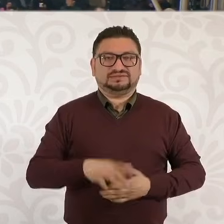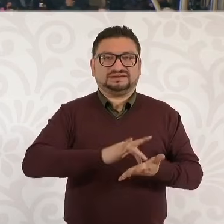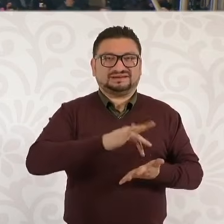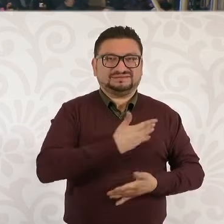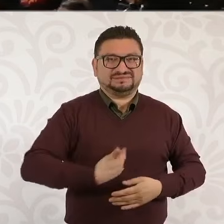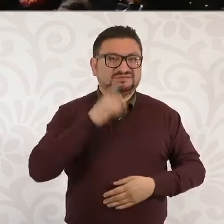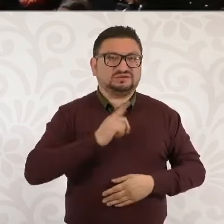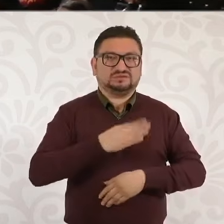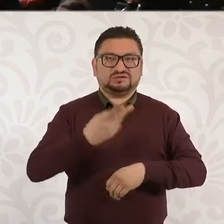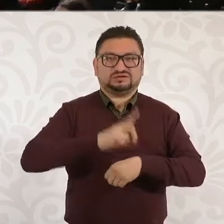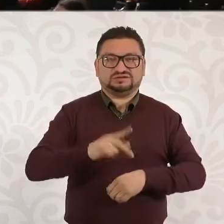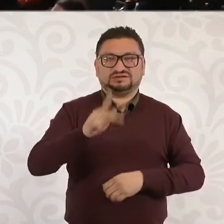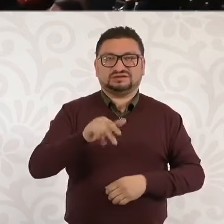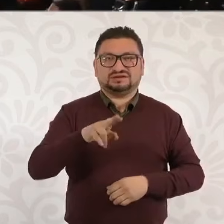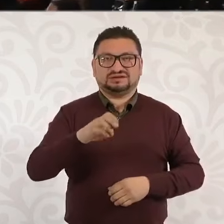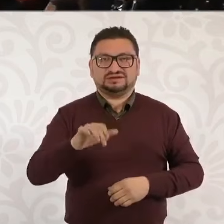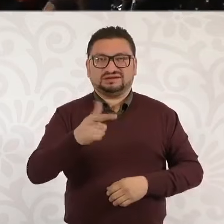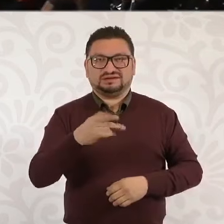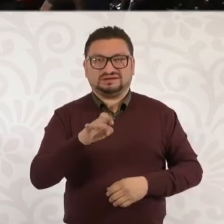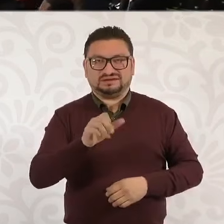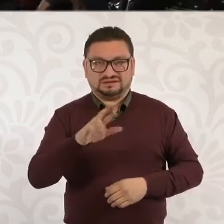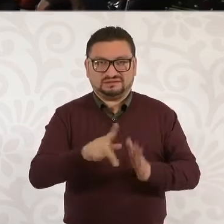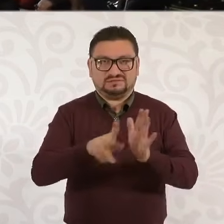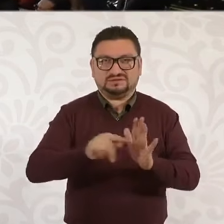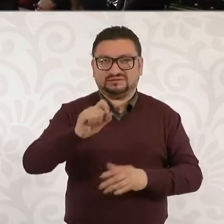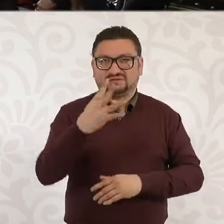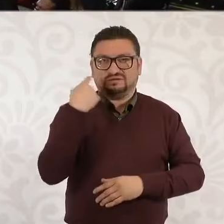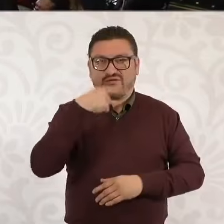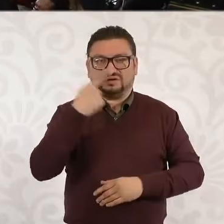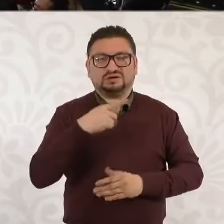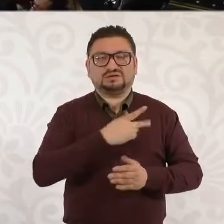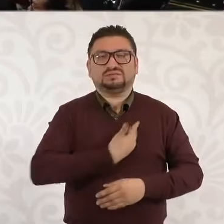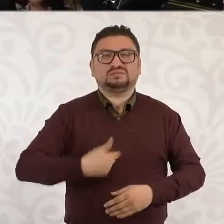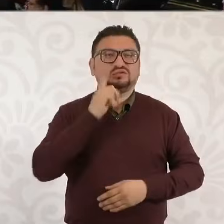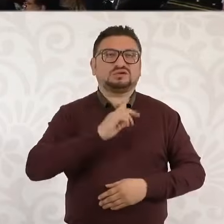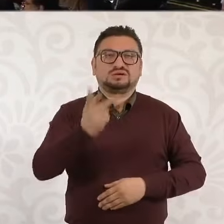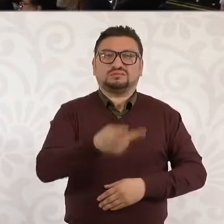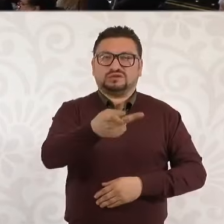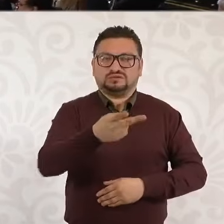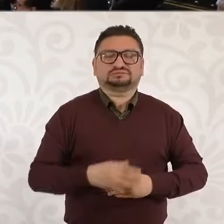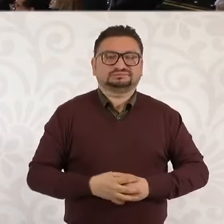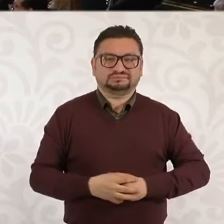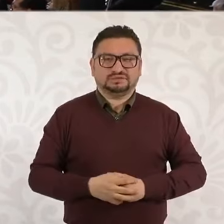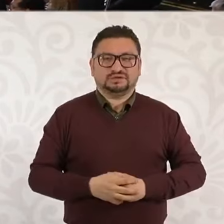Gracias, Presidenta. Buenos días. Karina Aguilar, de Diario 24 Horas. Presidenta, justamente preguntarle,